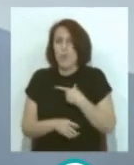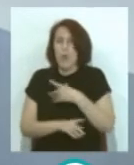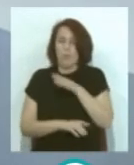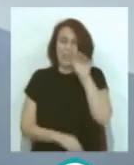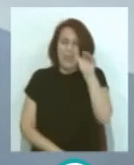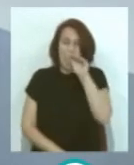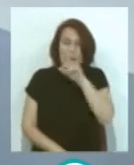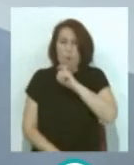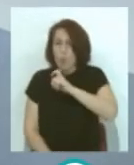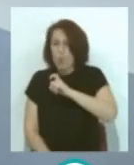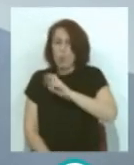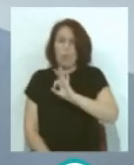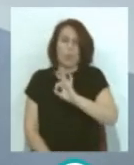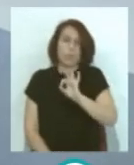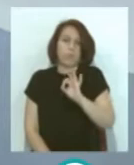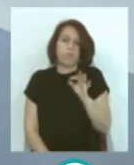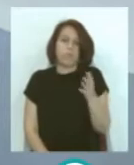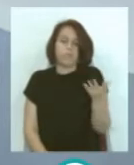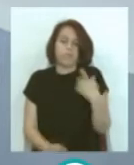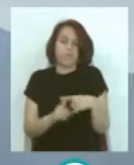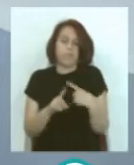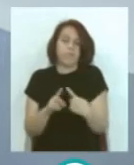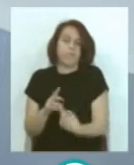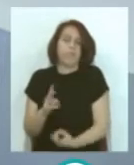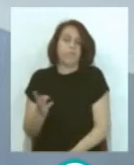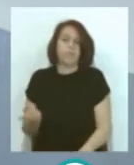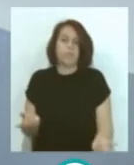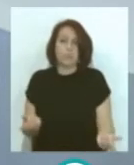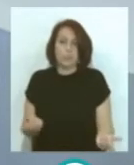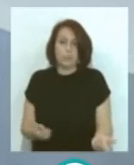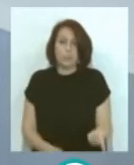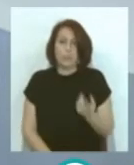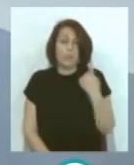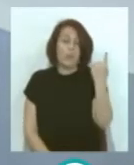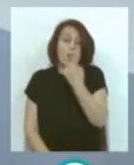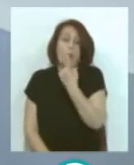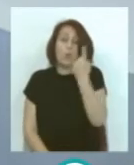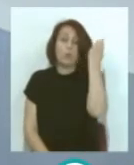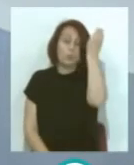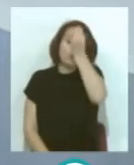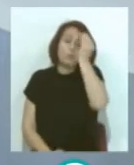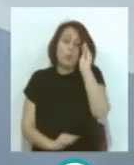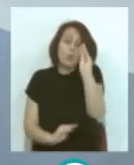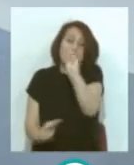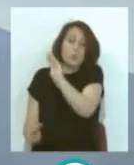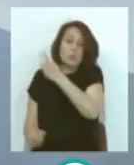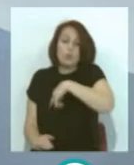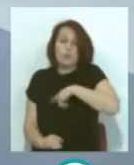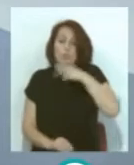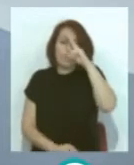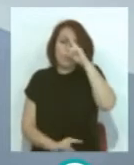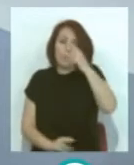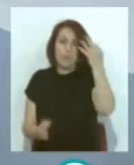xenofobia y todas esas cosas que, bueno, que cada uno tiene su pensamiento, que tenemos que respetar